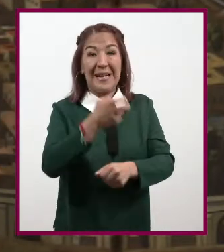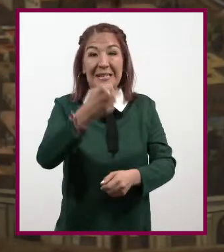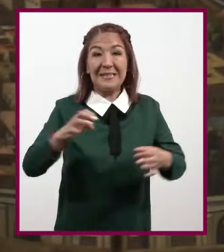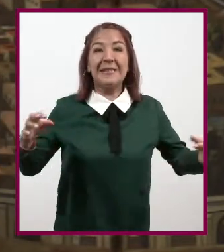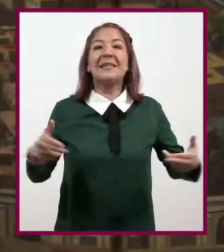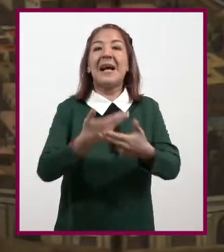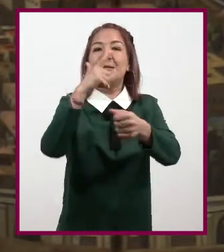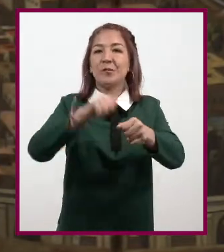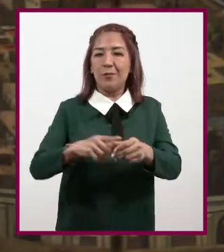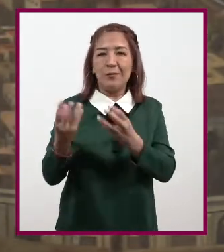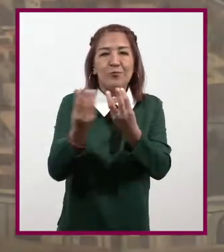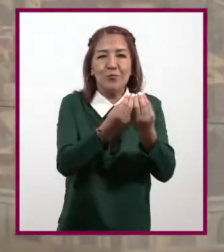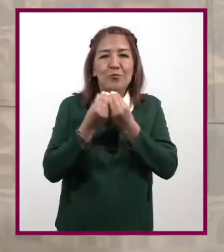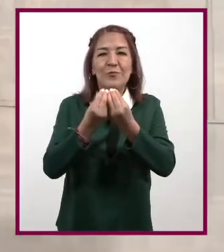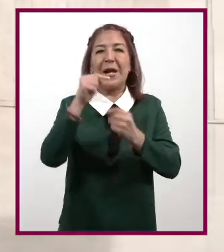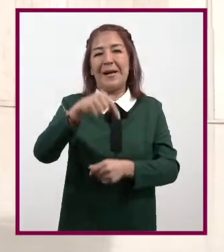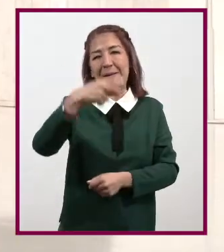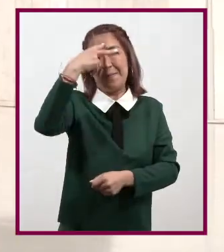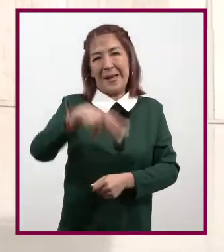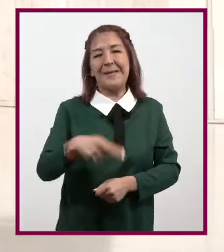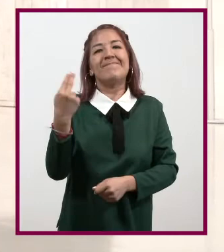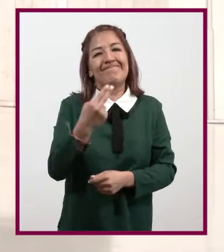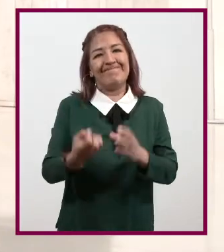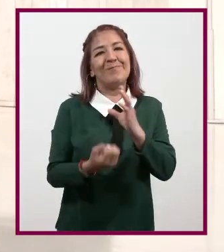como México. Lo necesitamos.